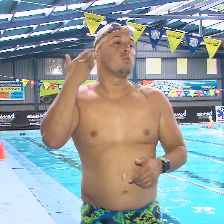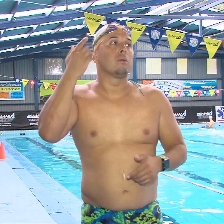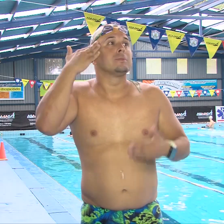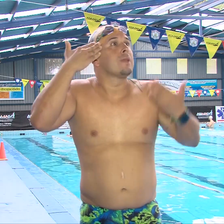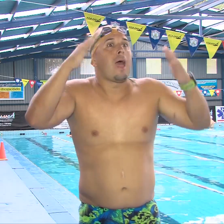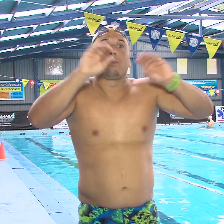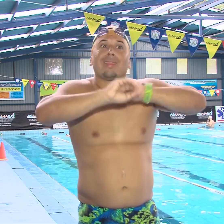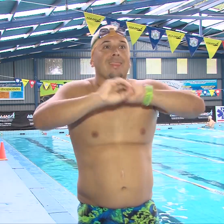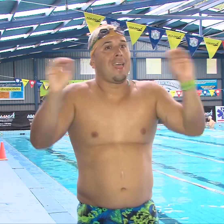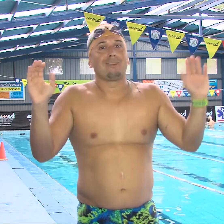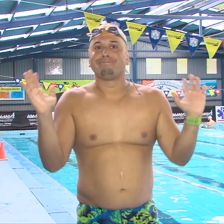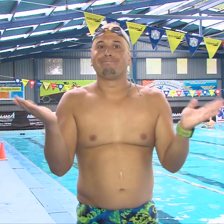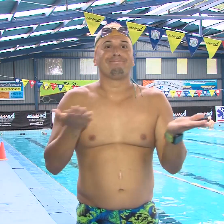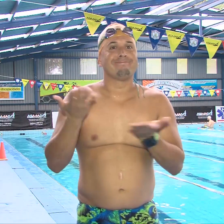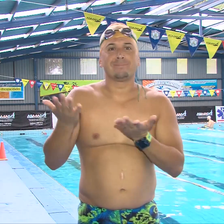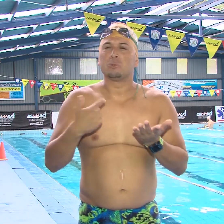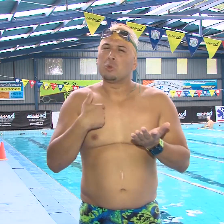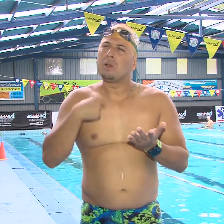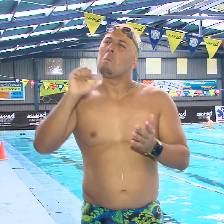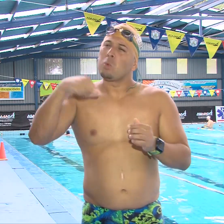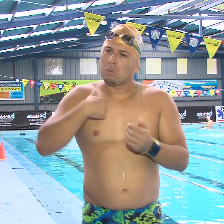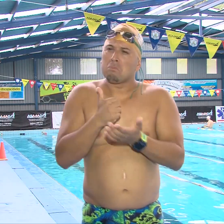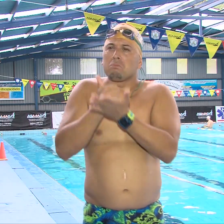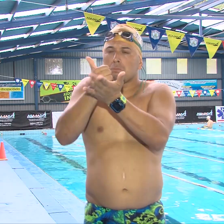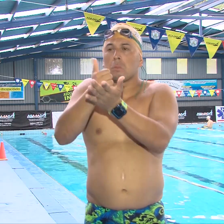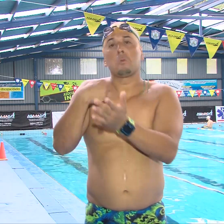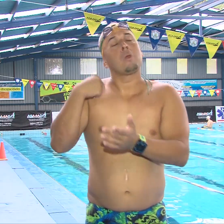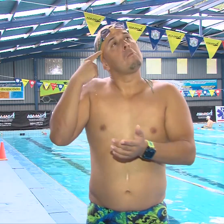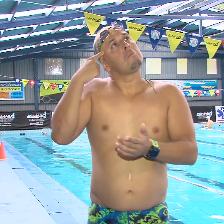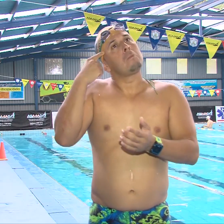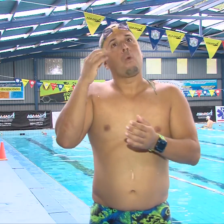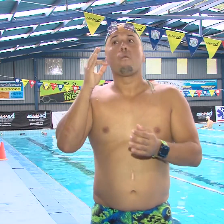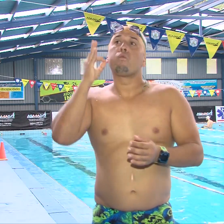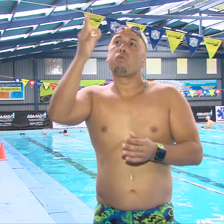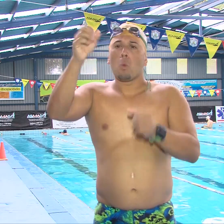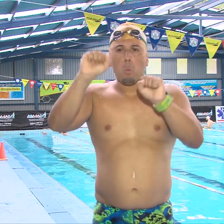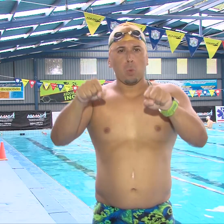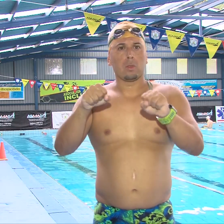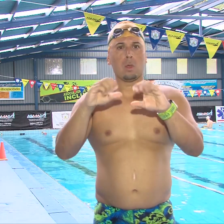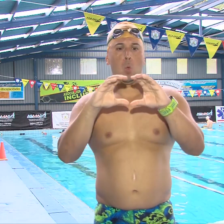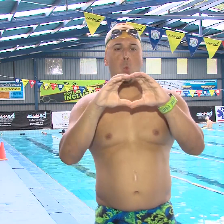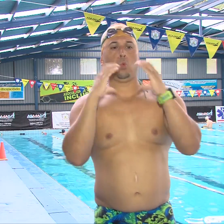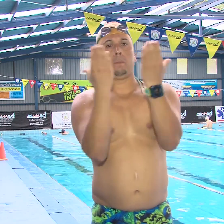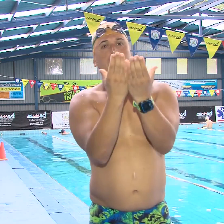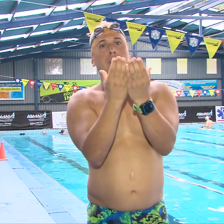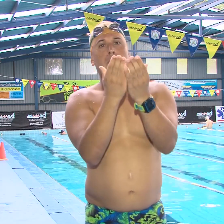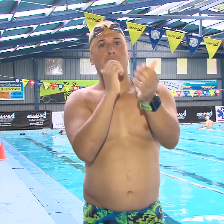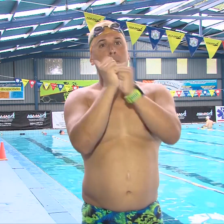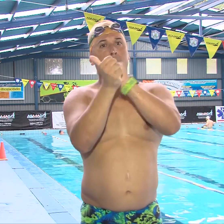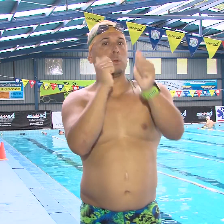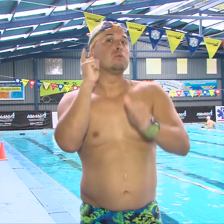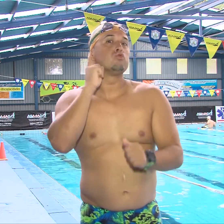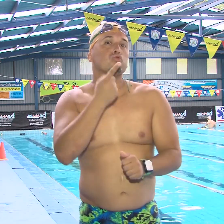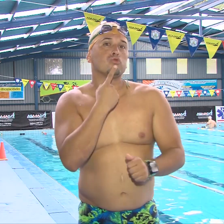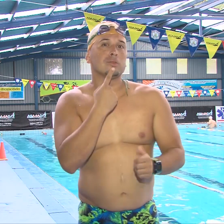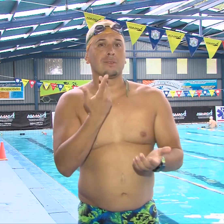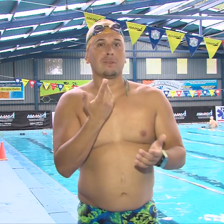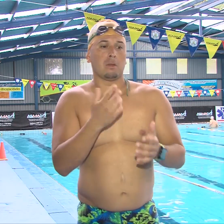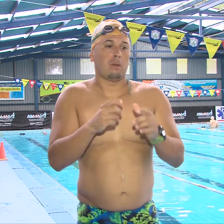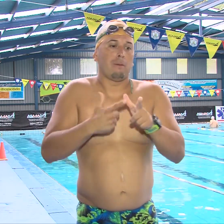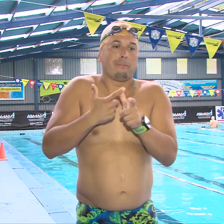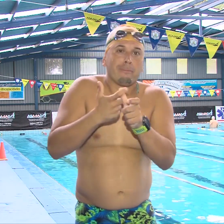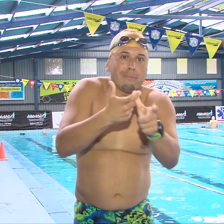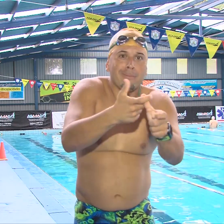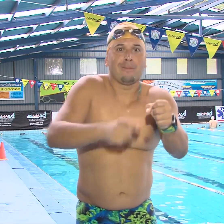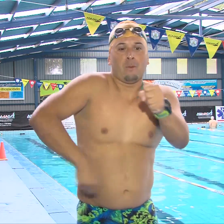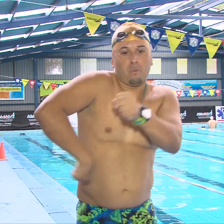los deportes no conoce nada de deportes de personas sordas. Yo les he ofrecido mi apoyo, poder establecer más adelante un comité deportivo de